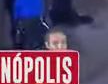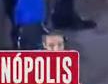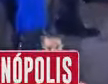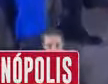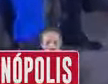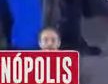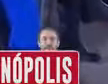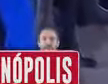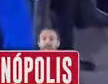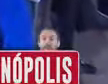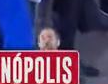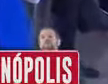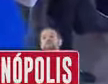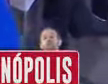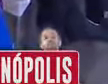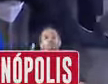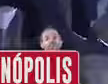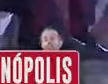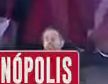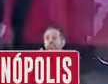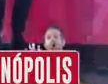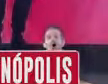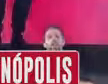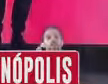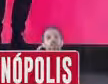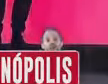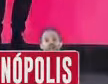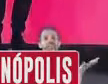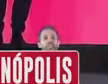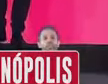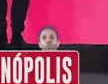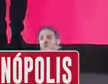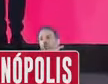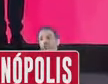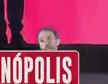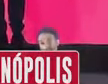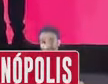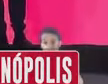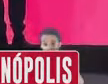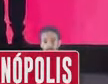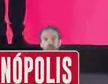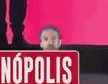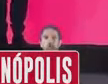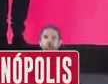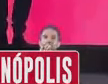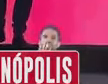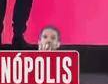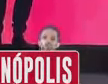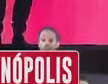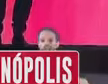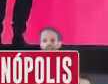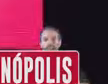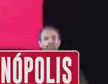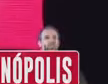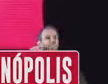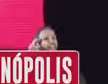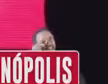viene con el proyecto dice tenemos que hacer un evento de dos semanas seguidas sobre la figueroa alcorta que